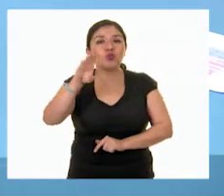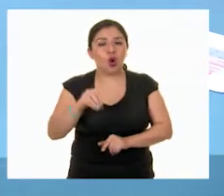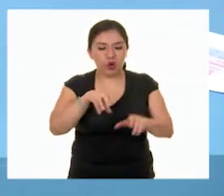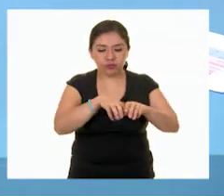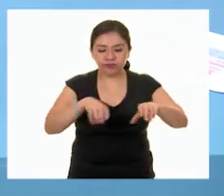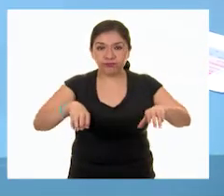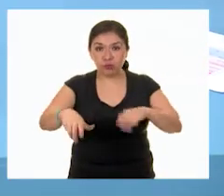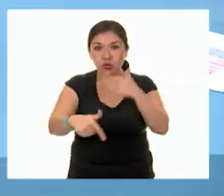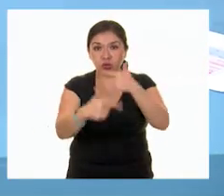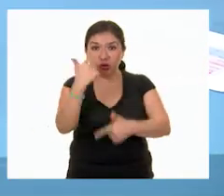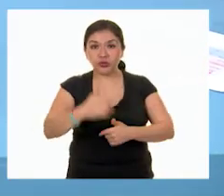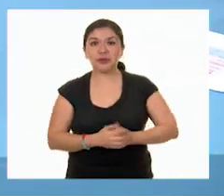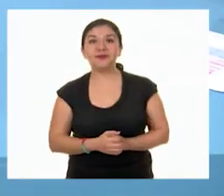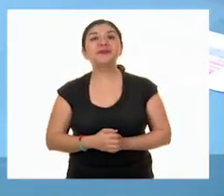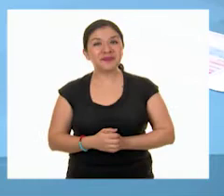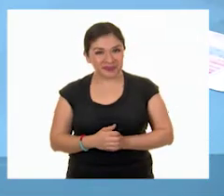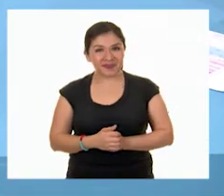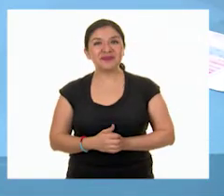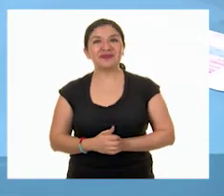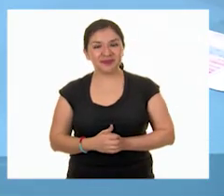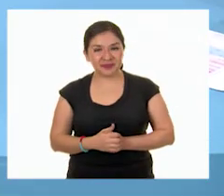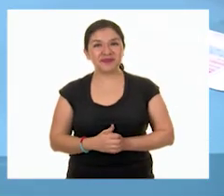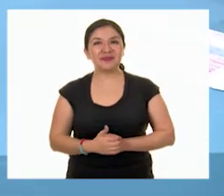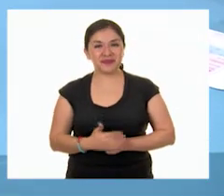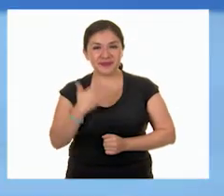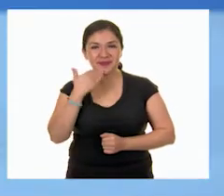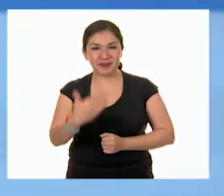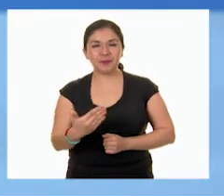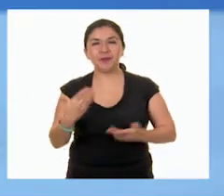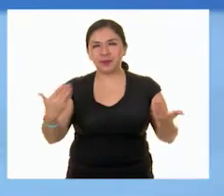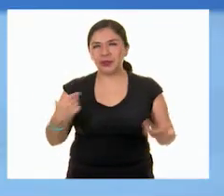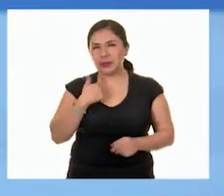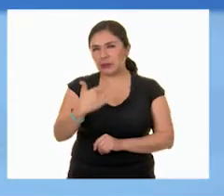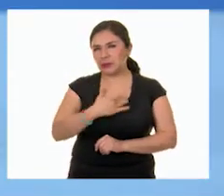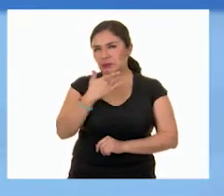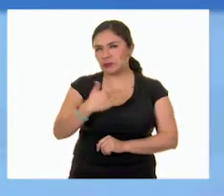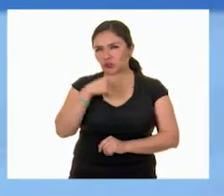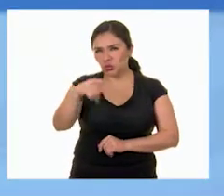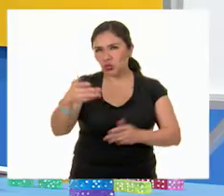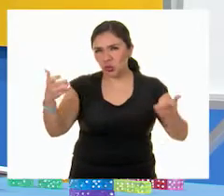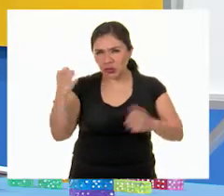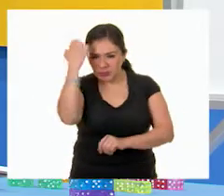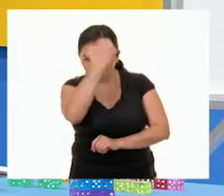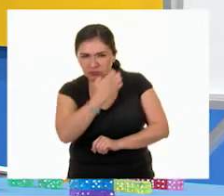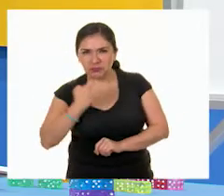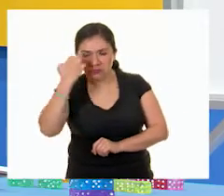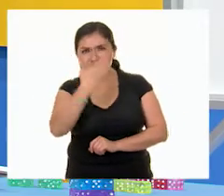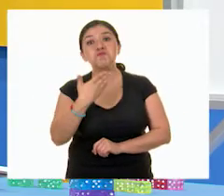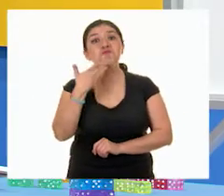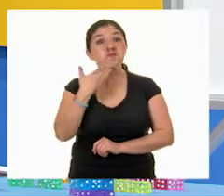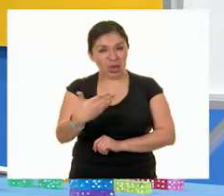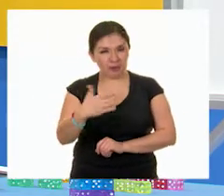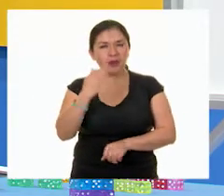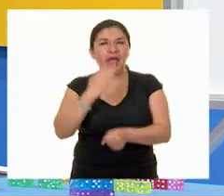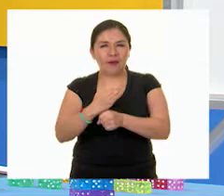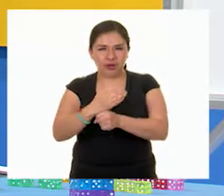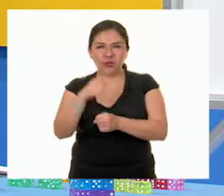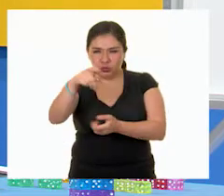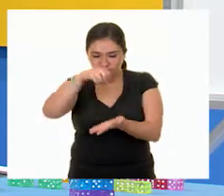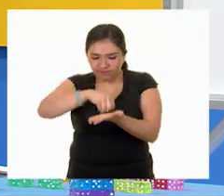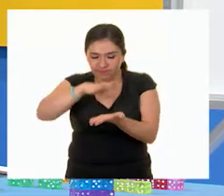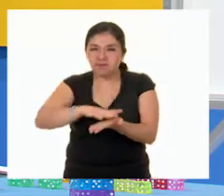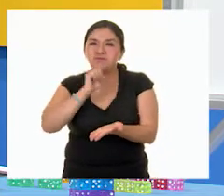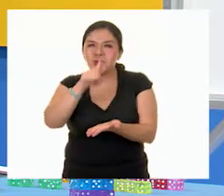cubos. Ajá. Entonces, me parece que estás haciendo un buen análisis. Te propongo registrar